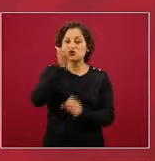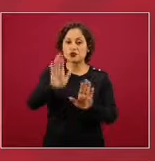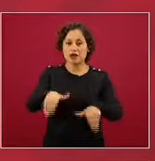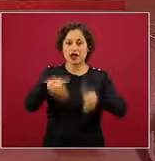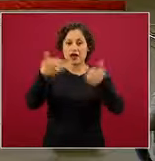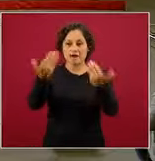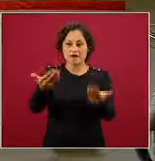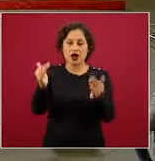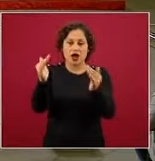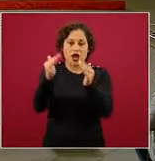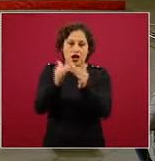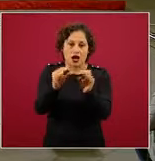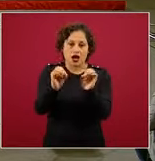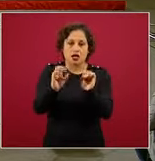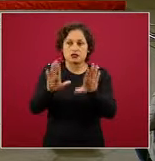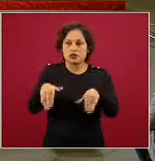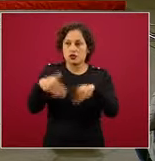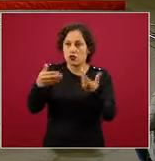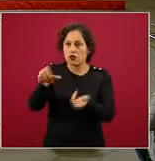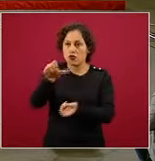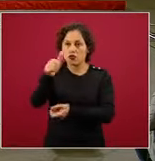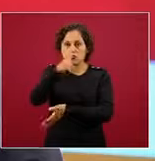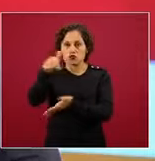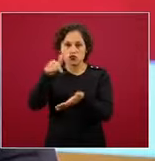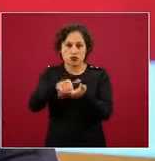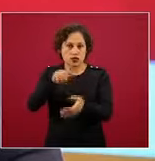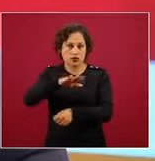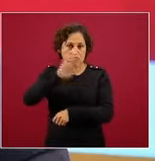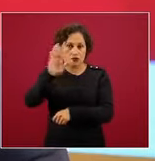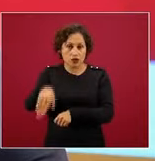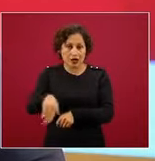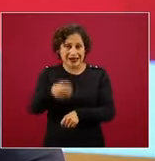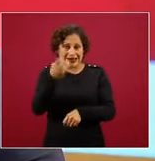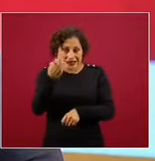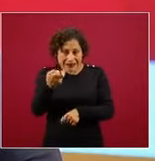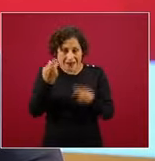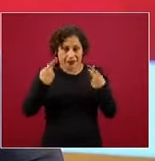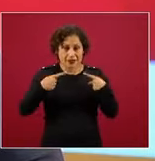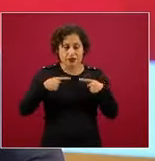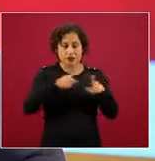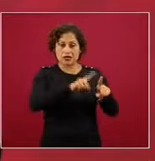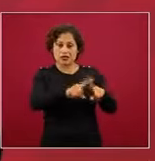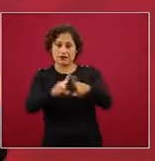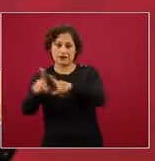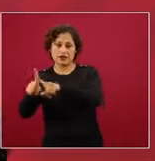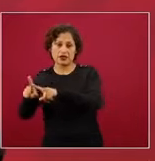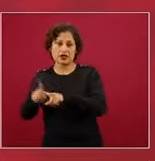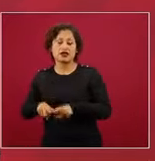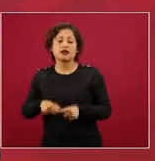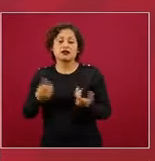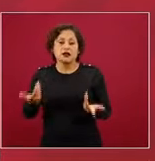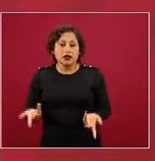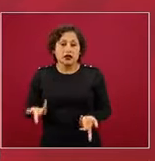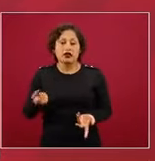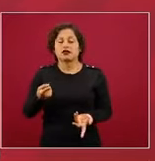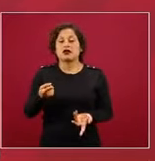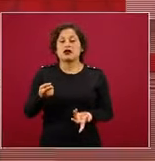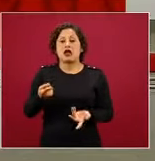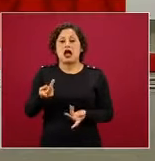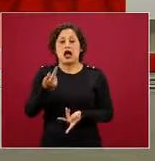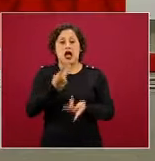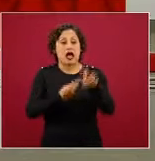hogares. Entonces, todo este gran grupo de personas que al momento de fallecer no estuvieron cerca de un proceso de